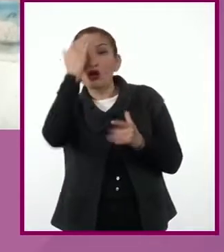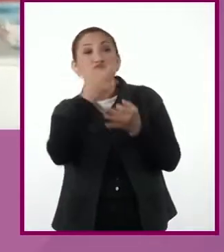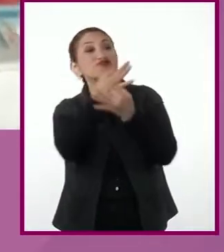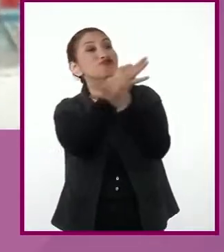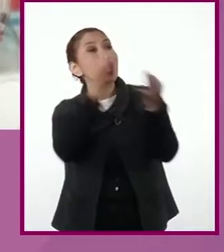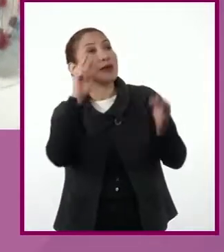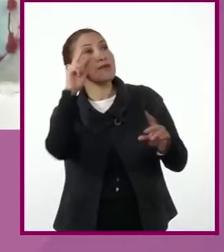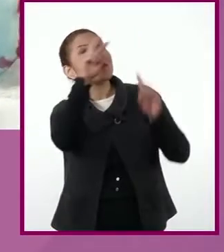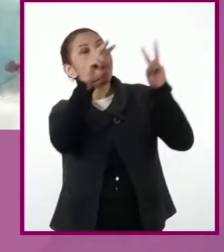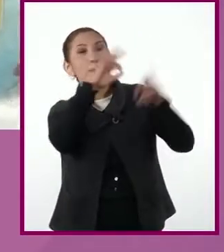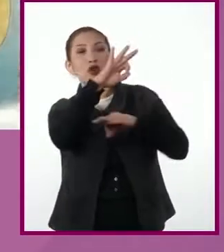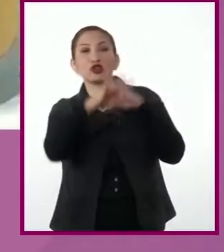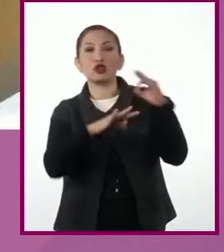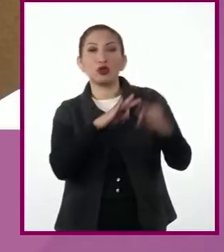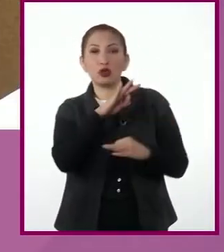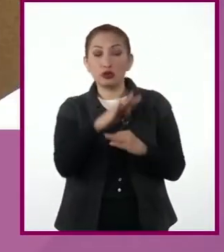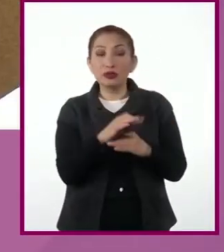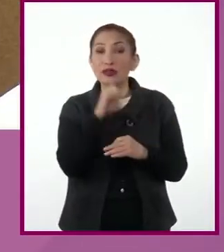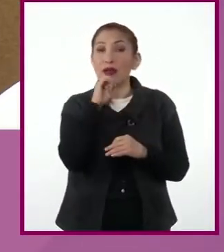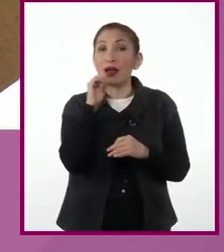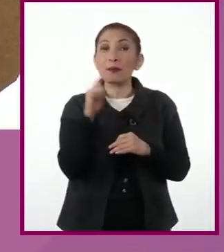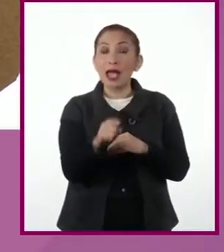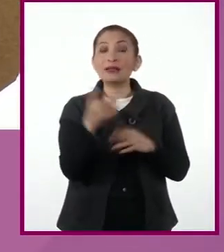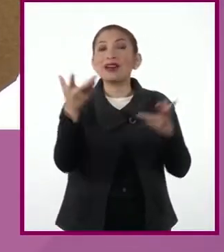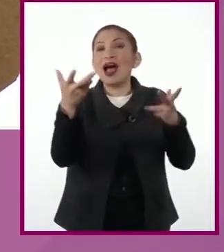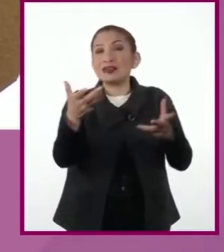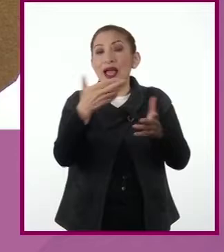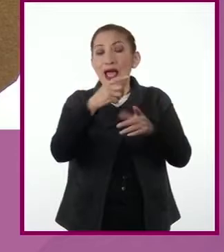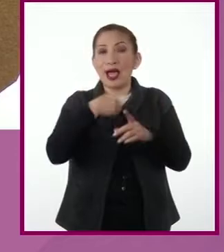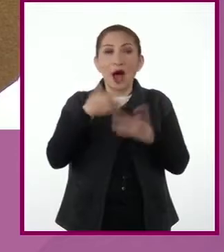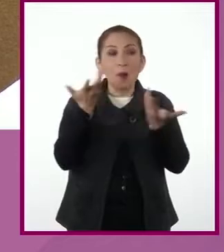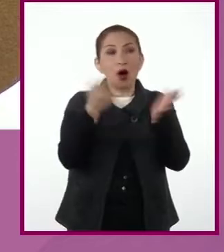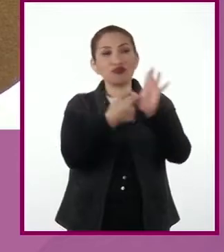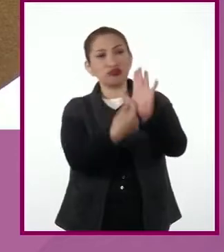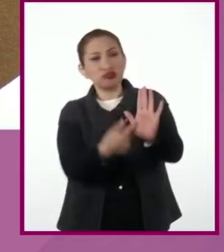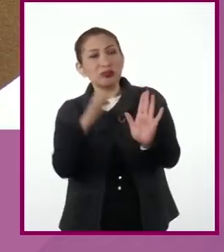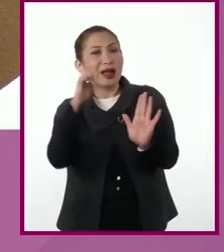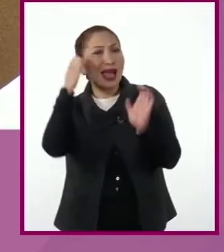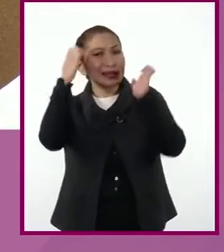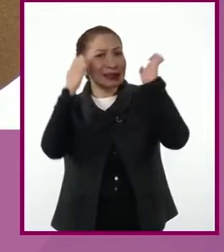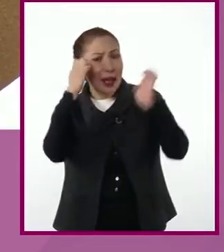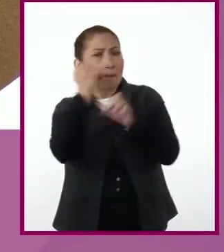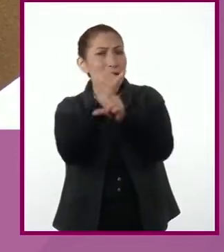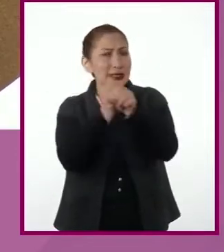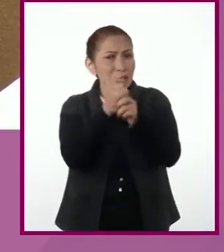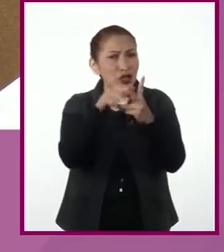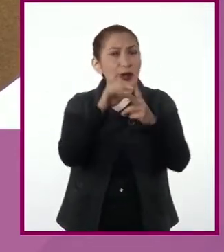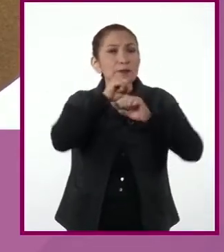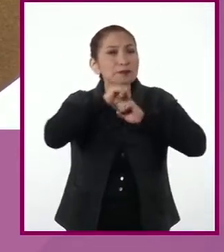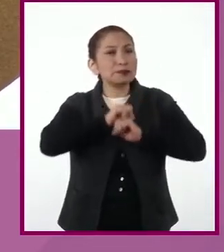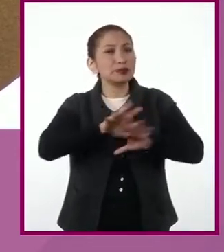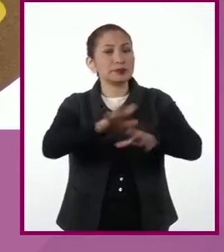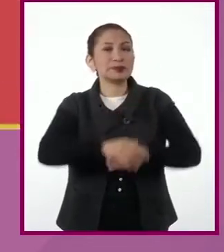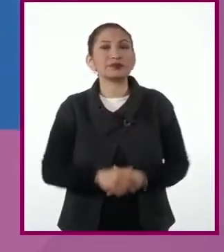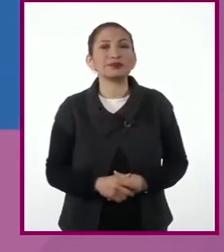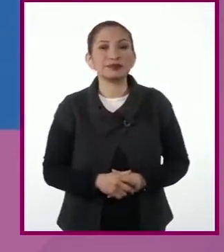y contempladas por todos. Además, se realizan tareas de exhibición, investigación y difusión.